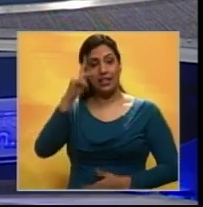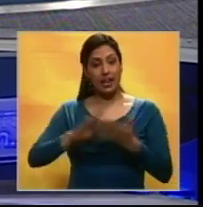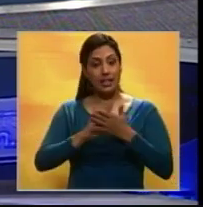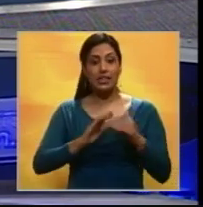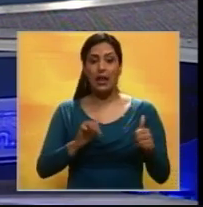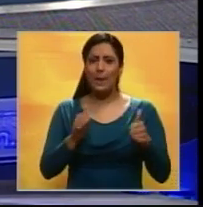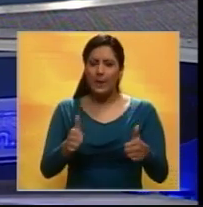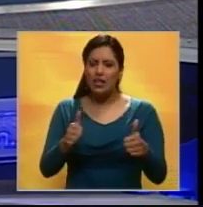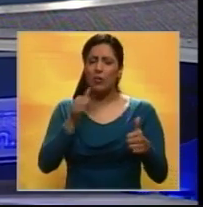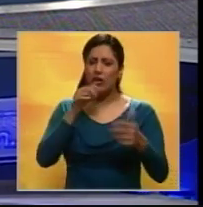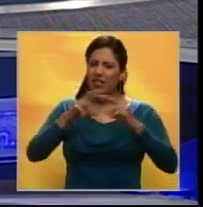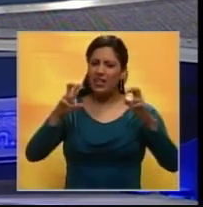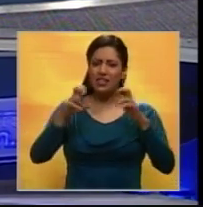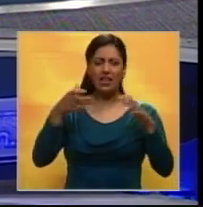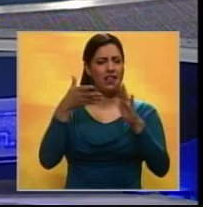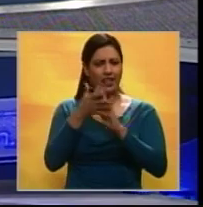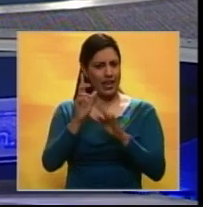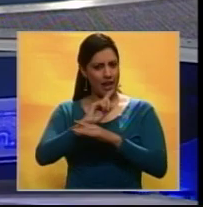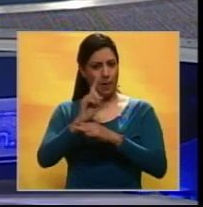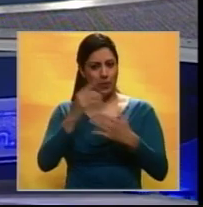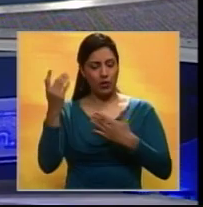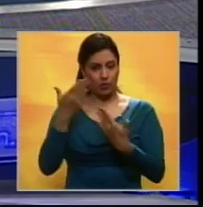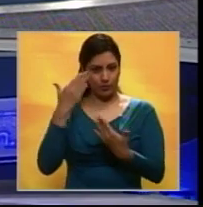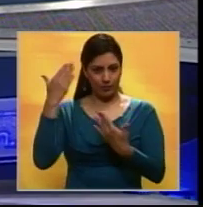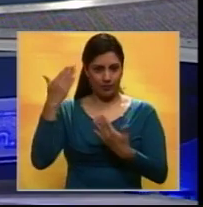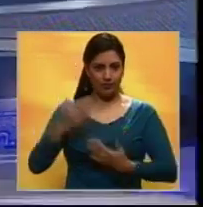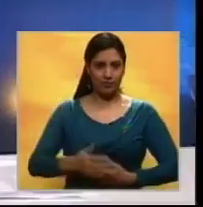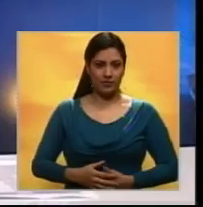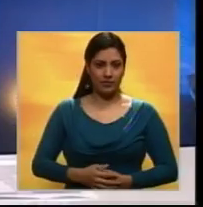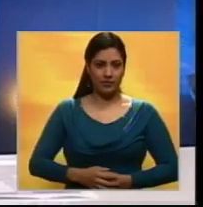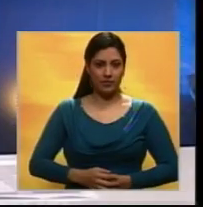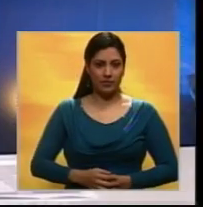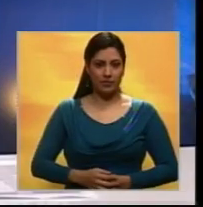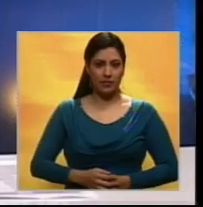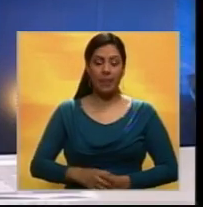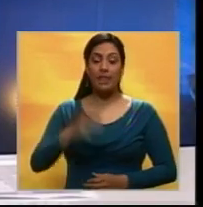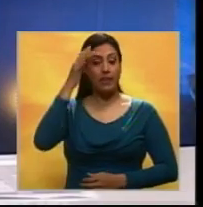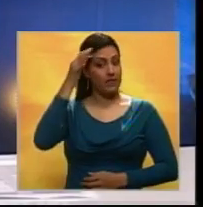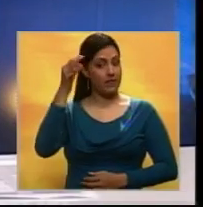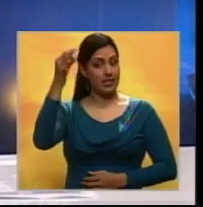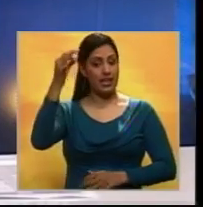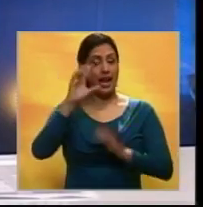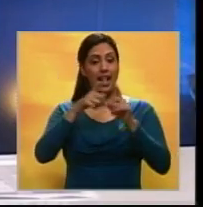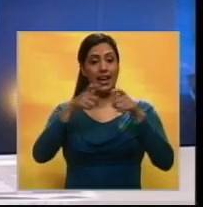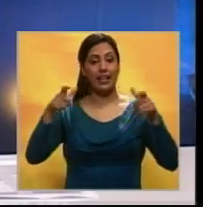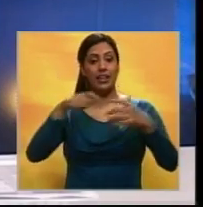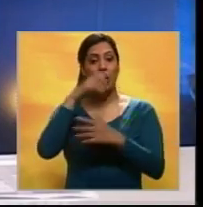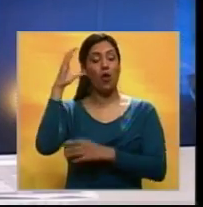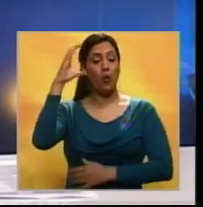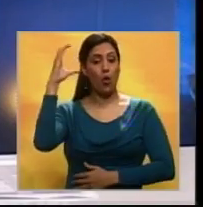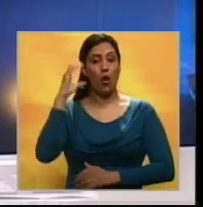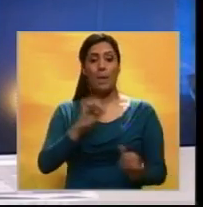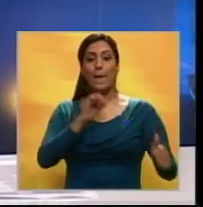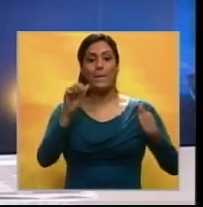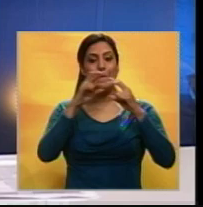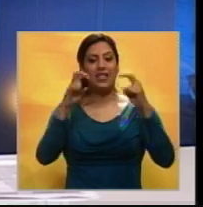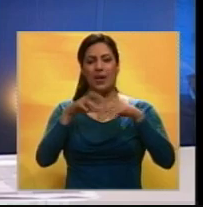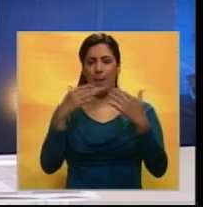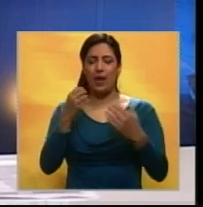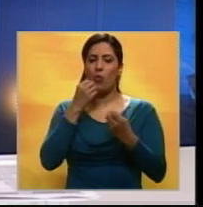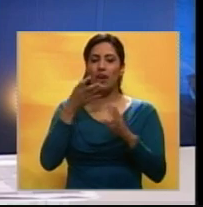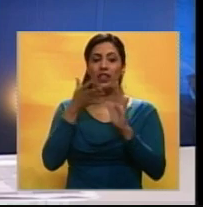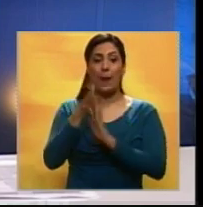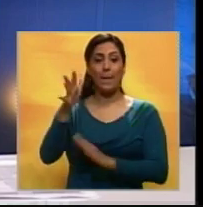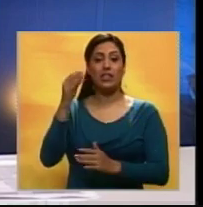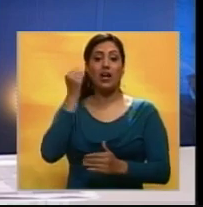Endrina Yepes. Comenzamos a revisar las informaciones y lo hacemos de inmediato. La fiscal general de Colombia iniciará una investigación para determinar